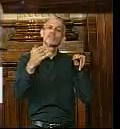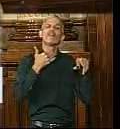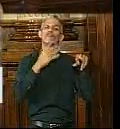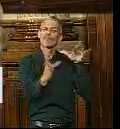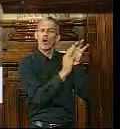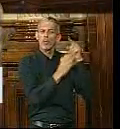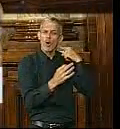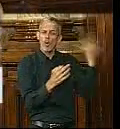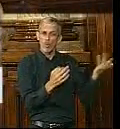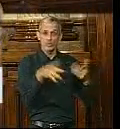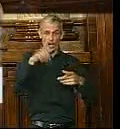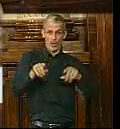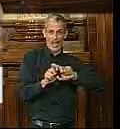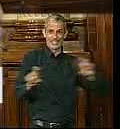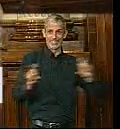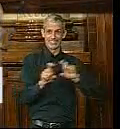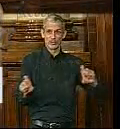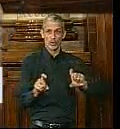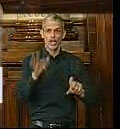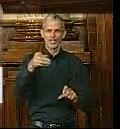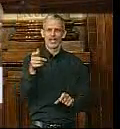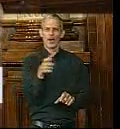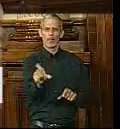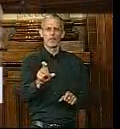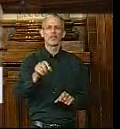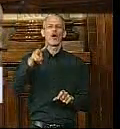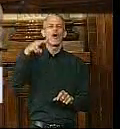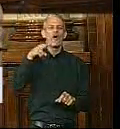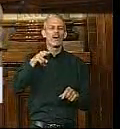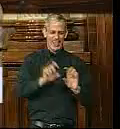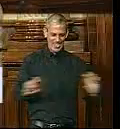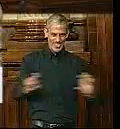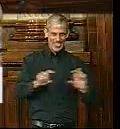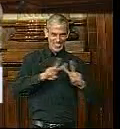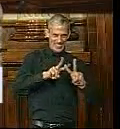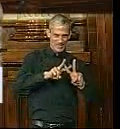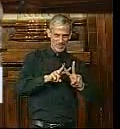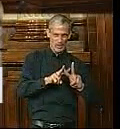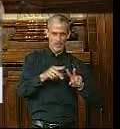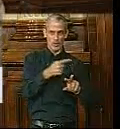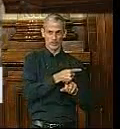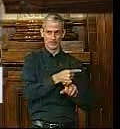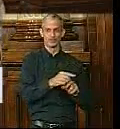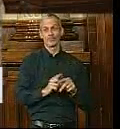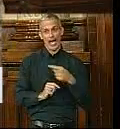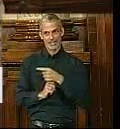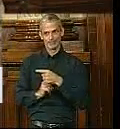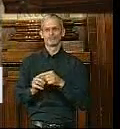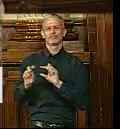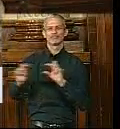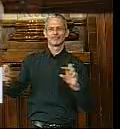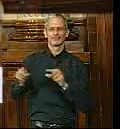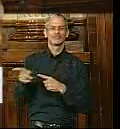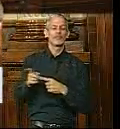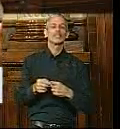en este momento en el zócalo de aquí, de la pantalla, está saliendo la dirección web de Buenísimo. Canales. Y cuando nosotros pensamos